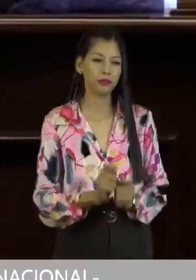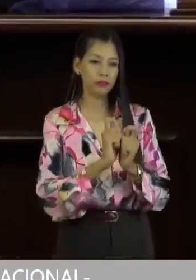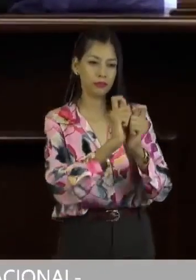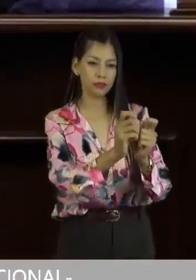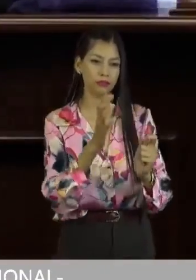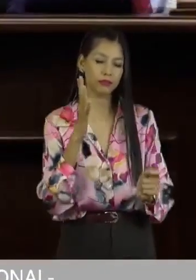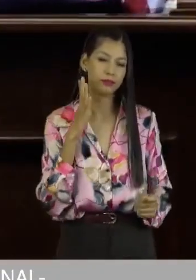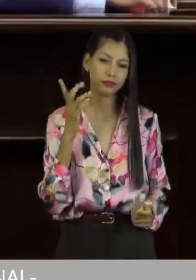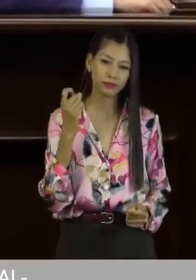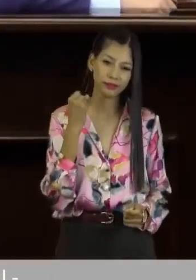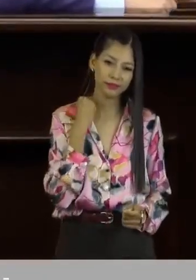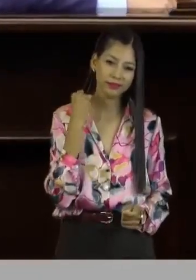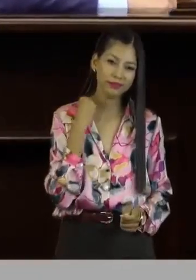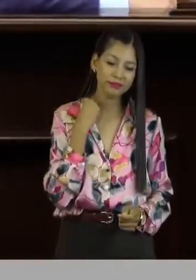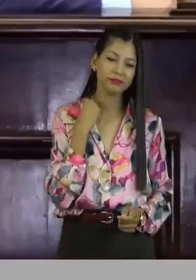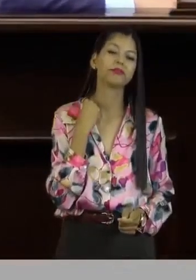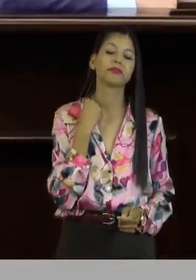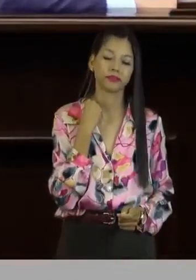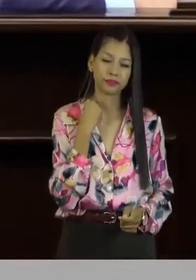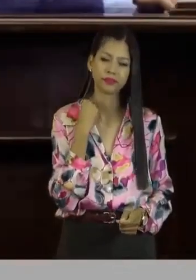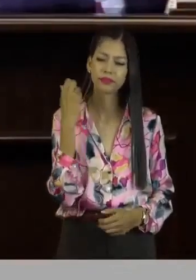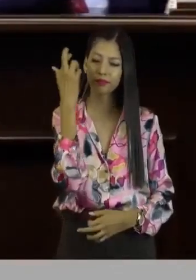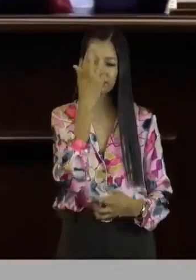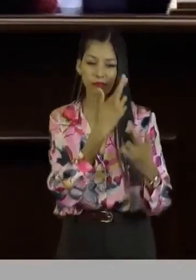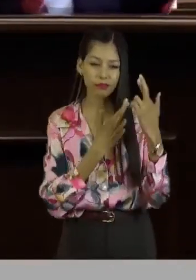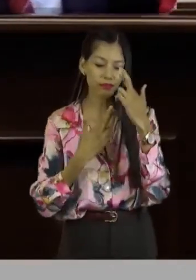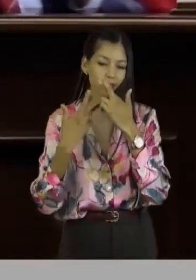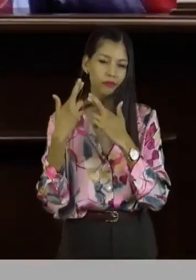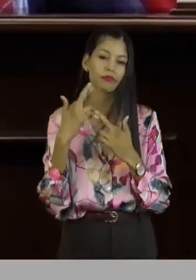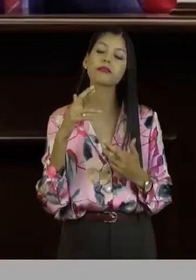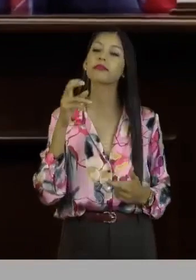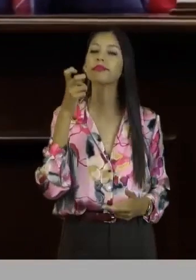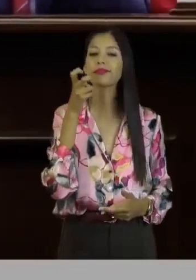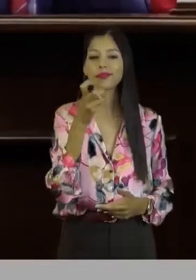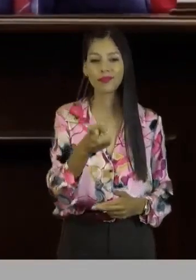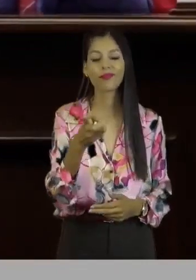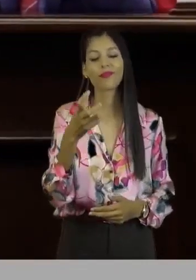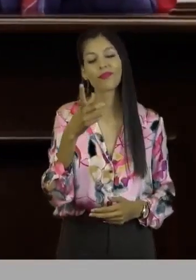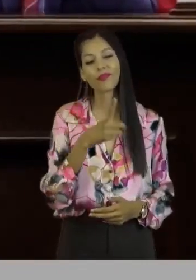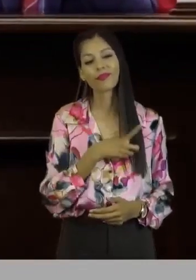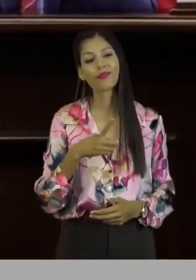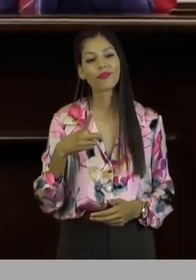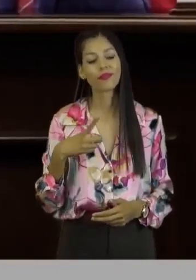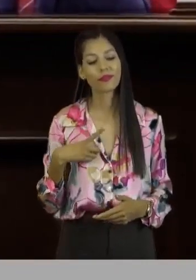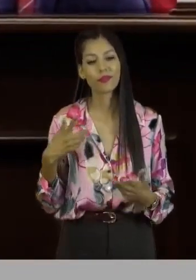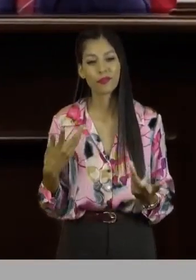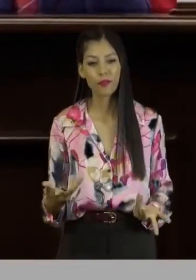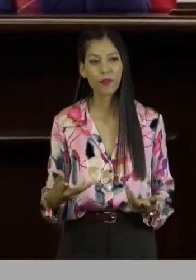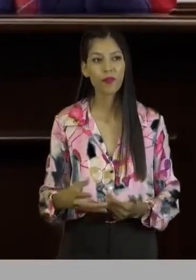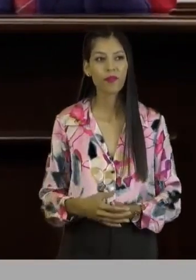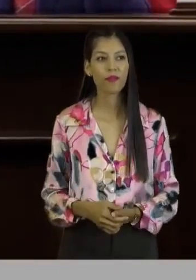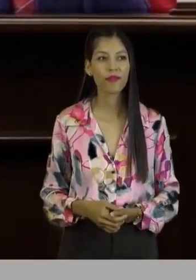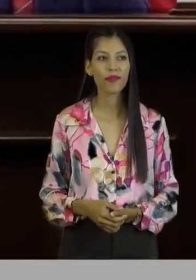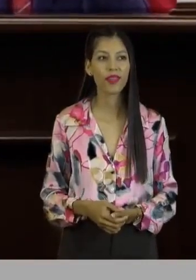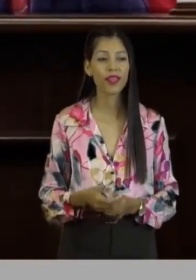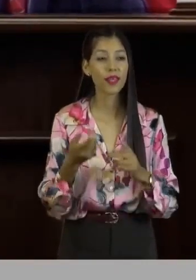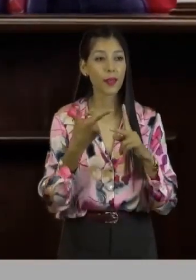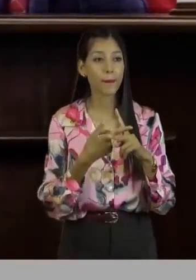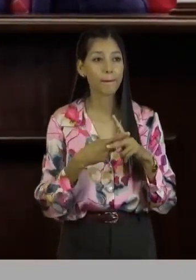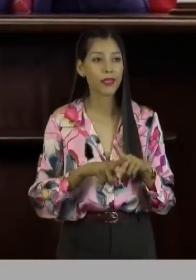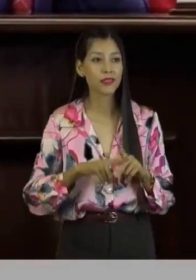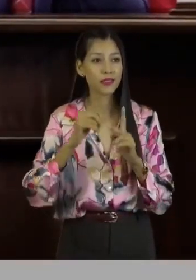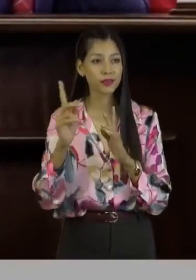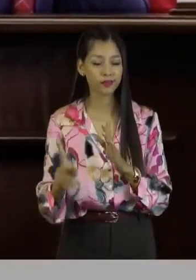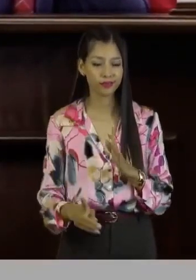como Cámara Revisora y allí pues había que prácticamente empezar de